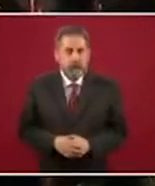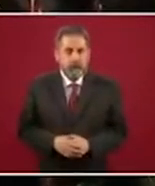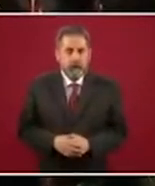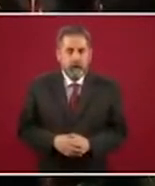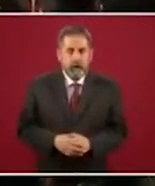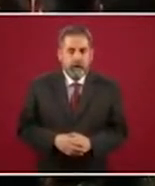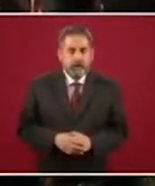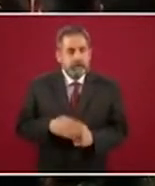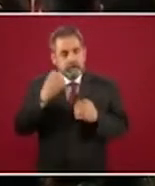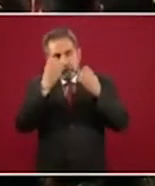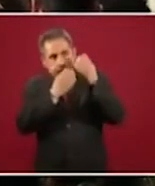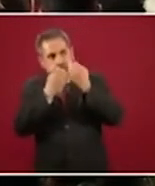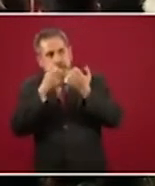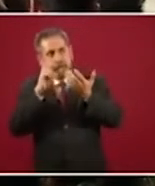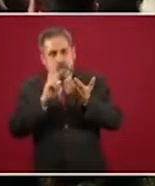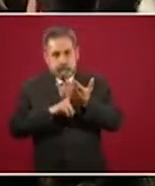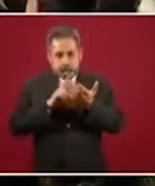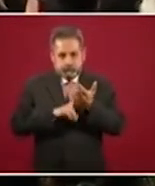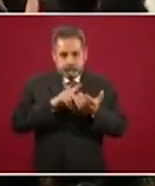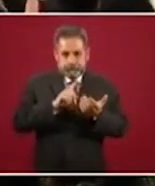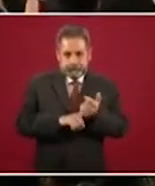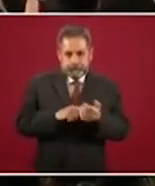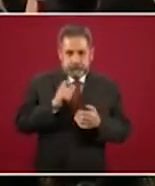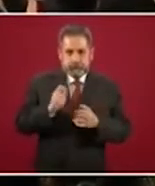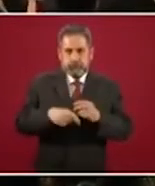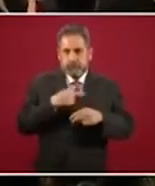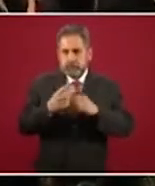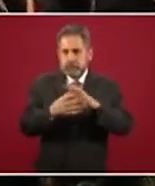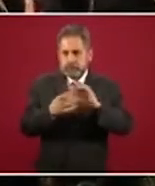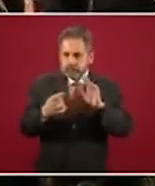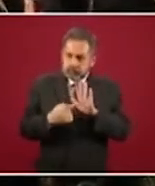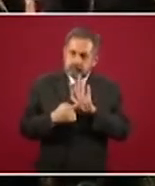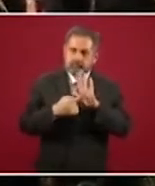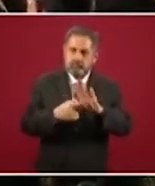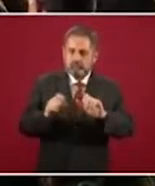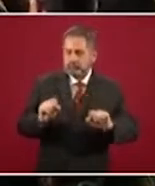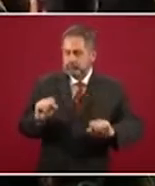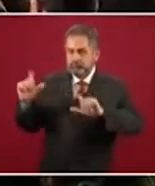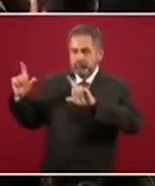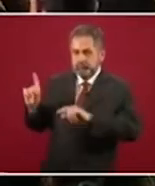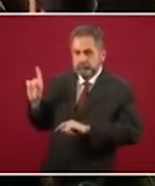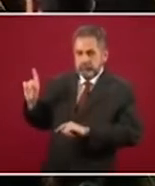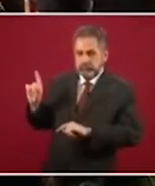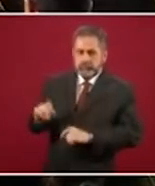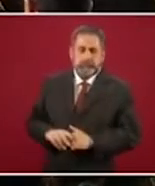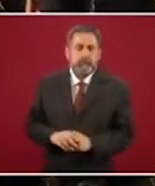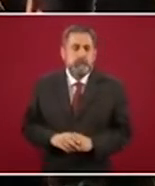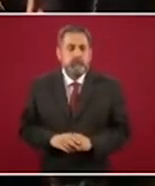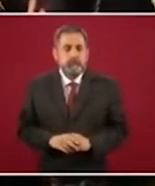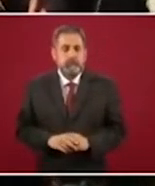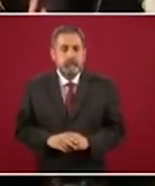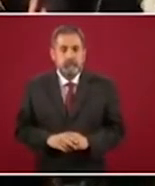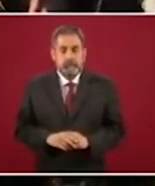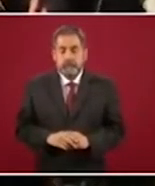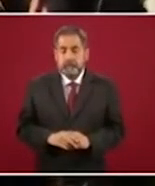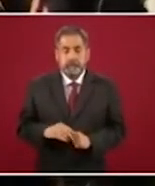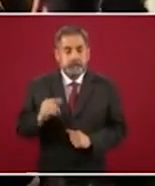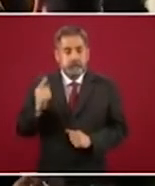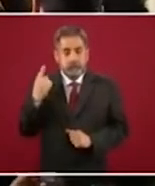En términos de los avalos del avión presidencial, quisiera mencionar lo siguiente y lo estaremos mostrando en pantalla. Durante el último